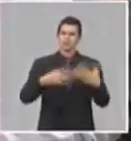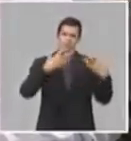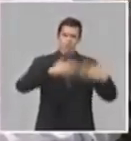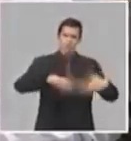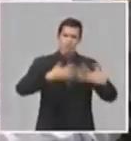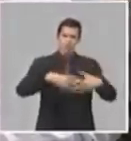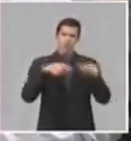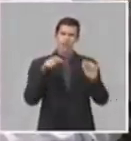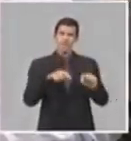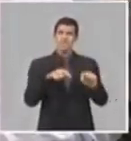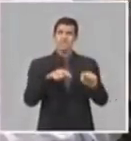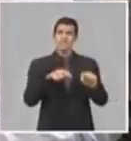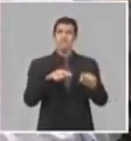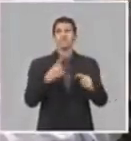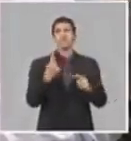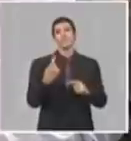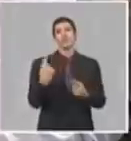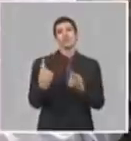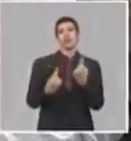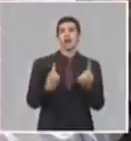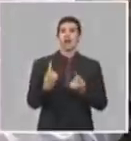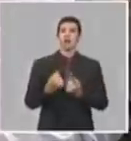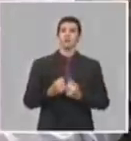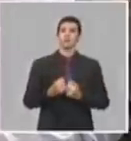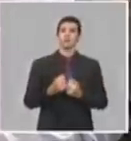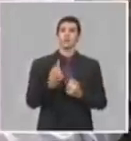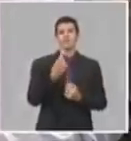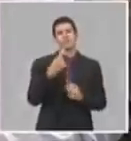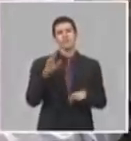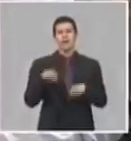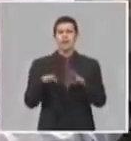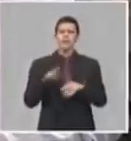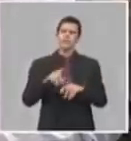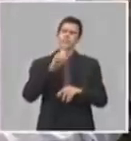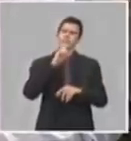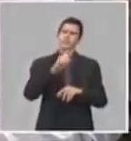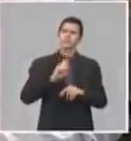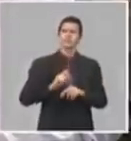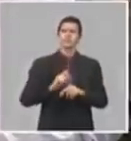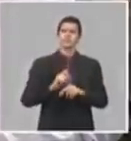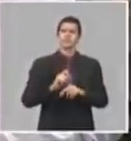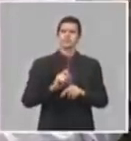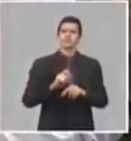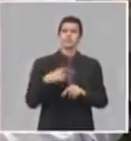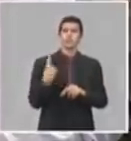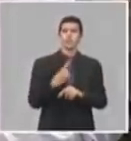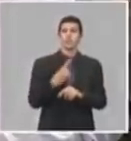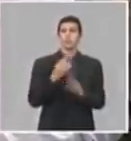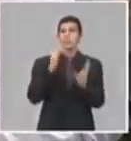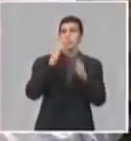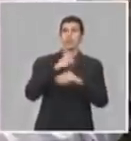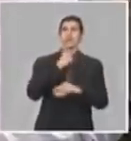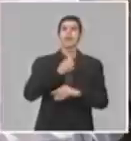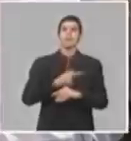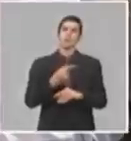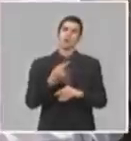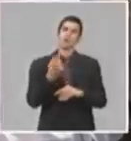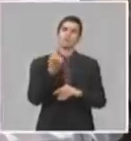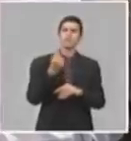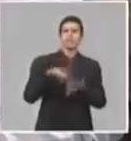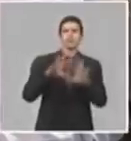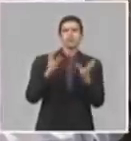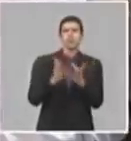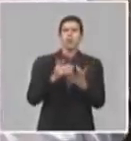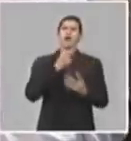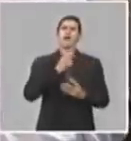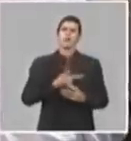la falta de insumos. Si nosotros no siempre disponemos de la divisa para importar los niveles de insumos que requiere fertilizante, plaguicida,